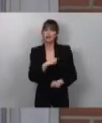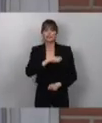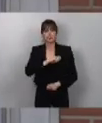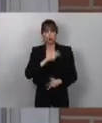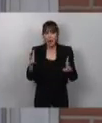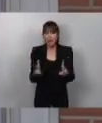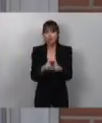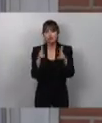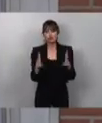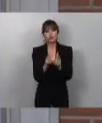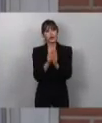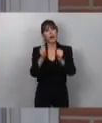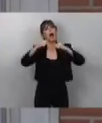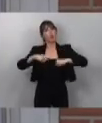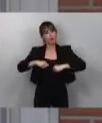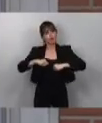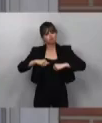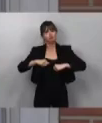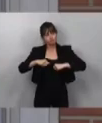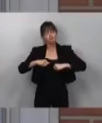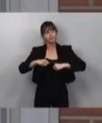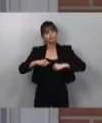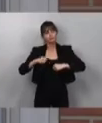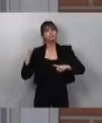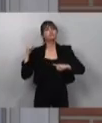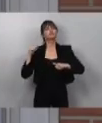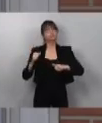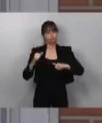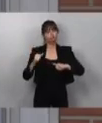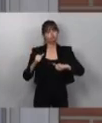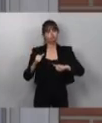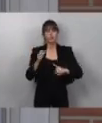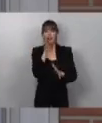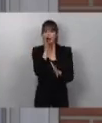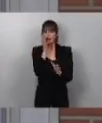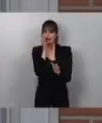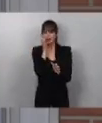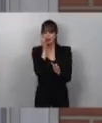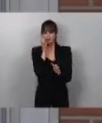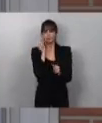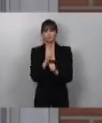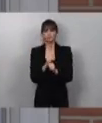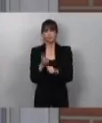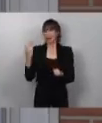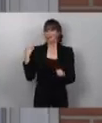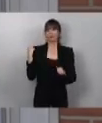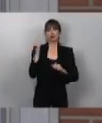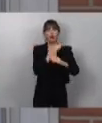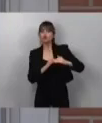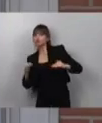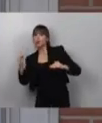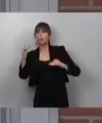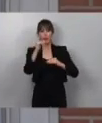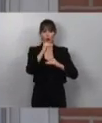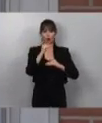y lógicamente el presidente hubiera dimitido cualquier escándalo de cualquier político a nivel personal siempre acaba con la dimisión en España